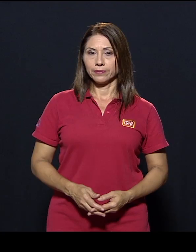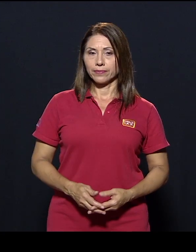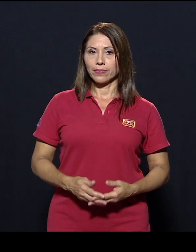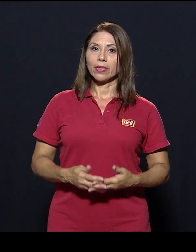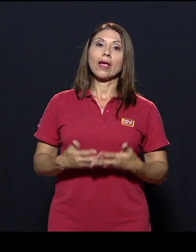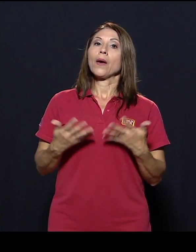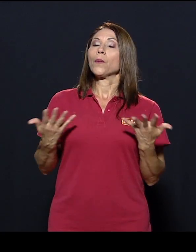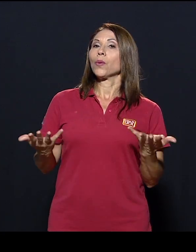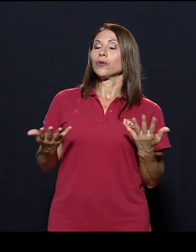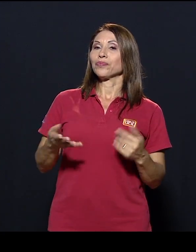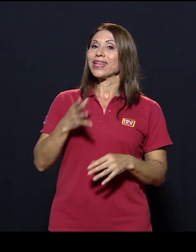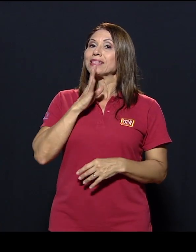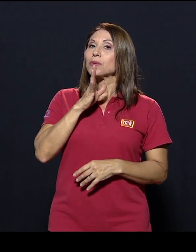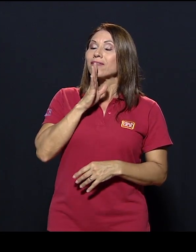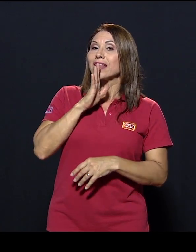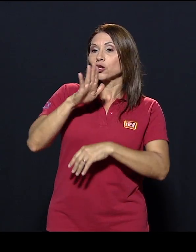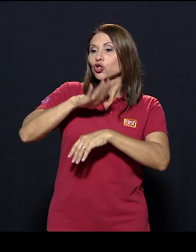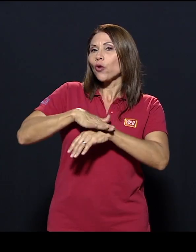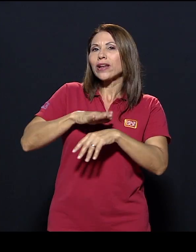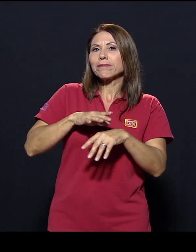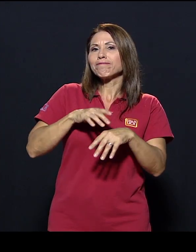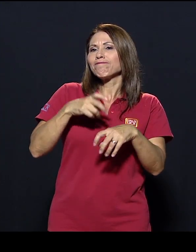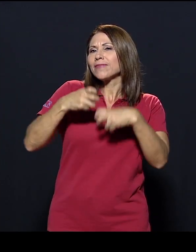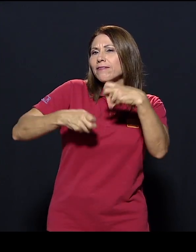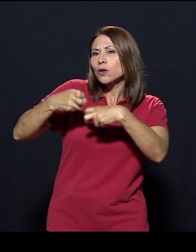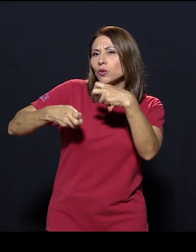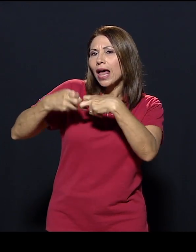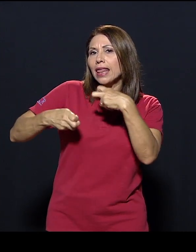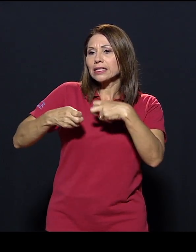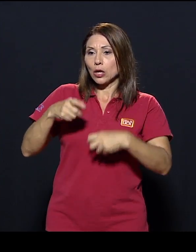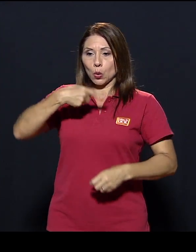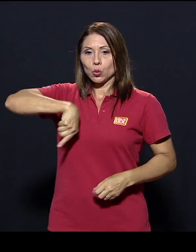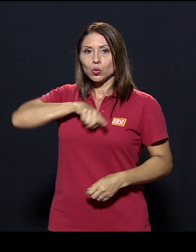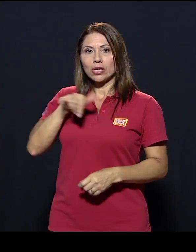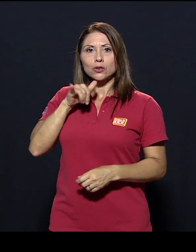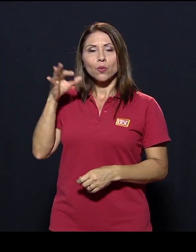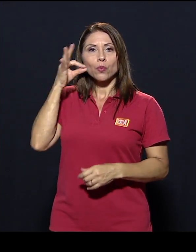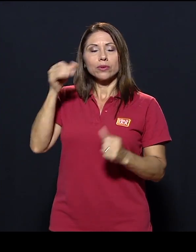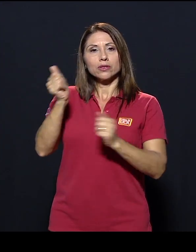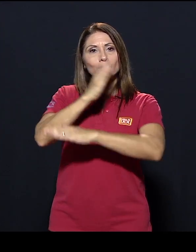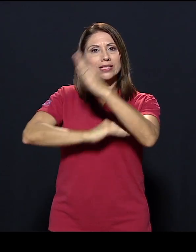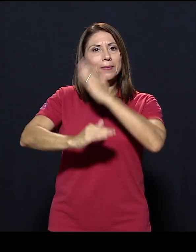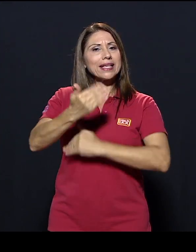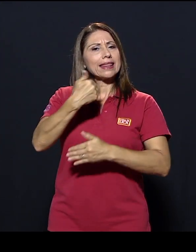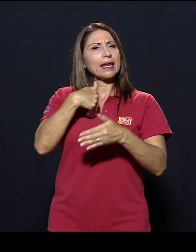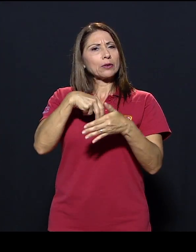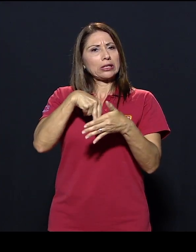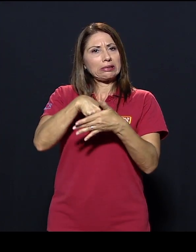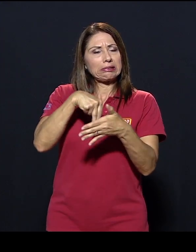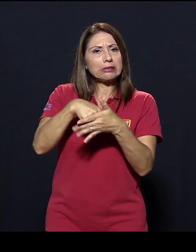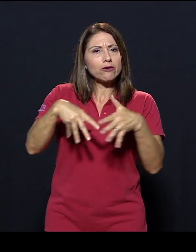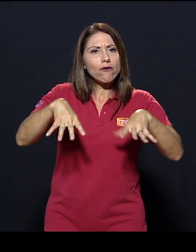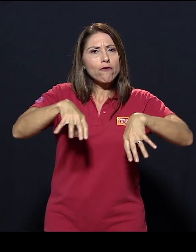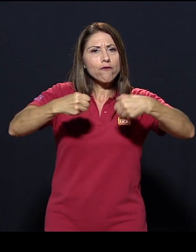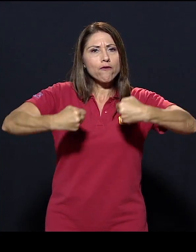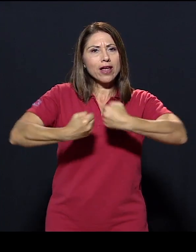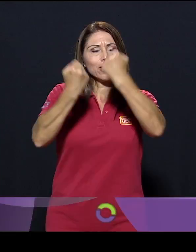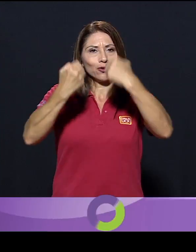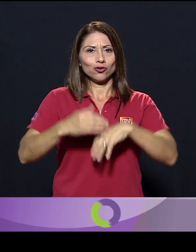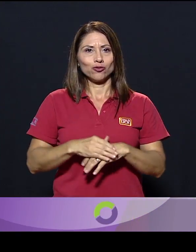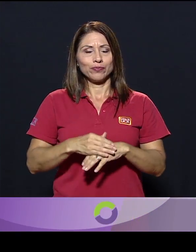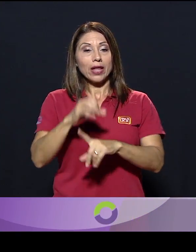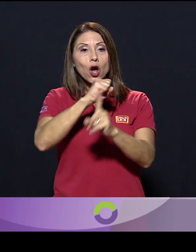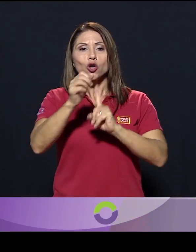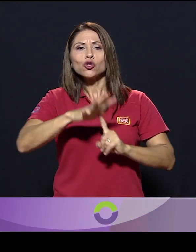decisiones. Bueno, Lauren, estábamos entonces conversando sobre las dificultades o los retos que tenemos como mujeres con discapacidad, sobre todo